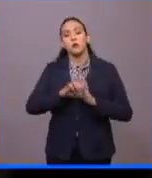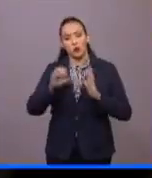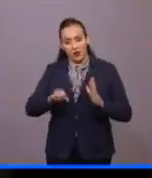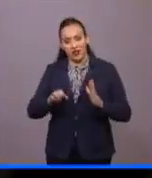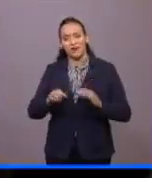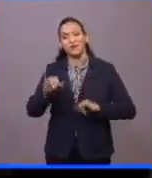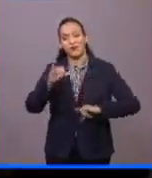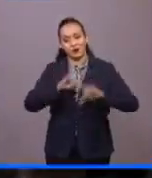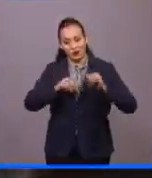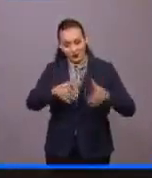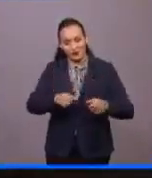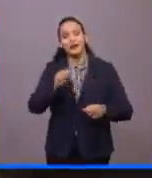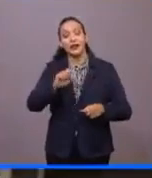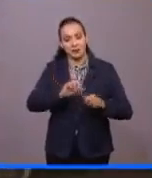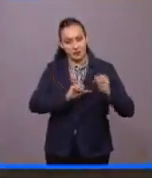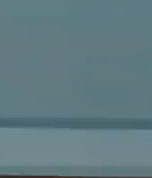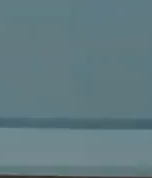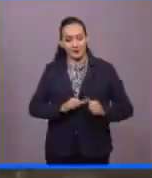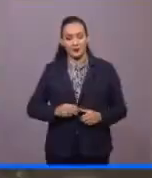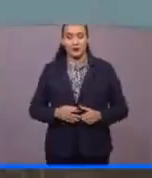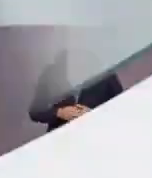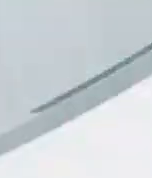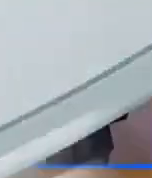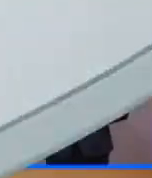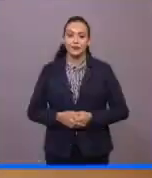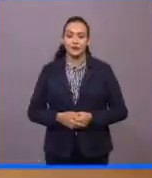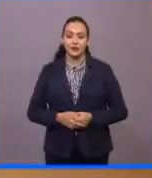los hidrocarburos.